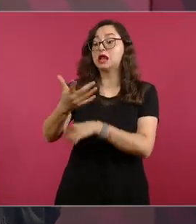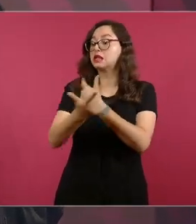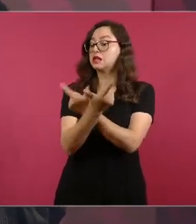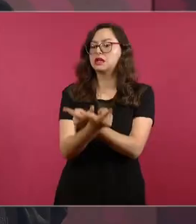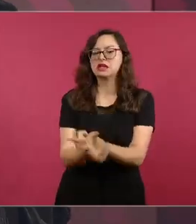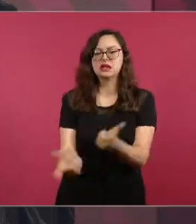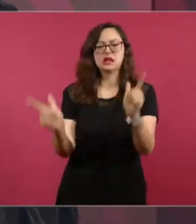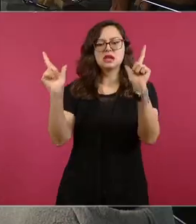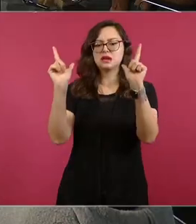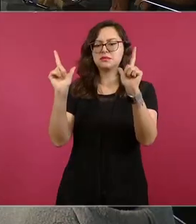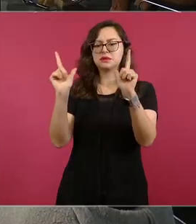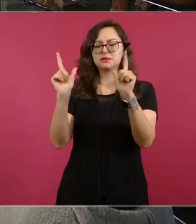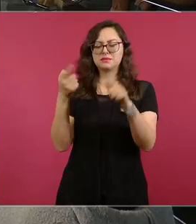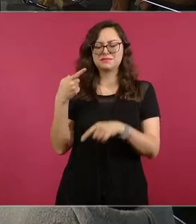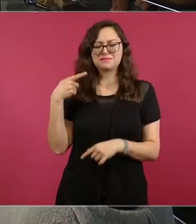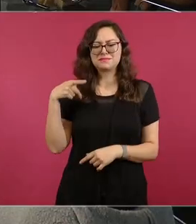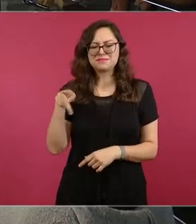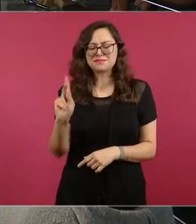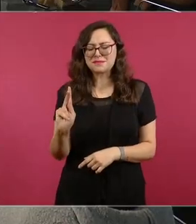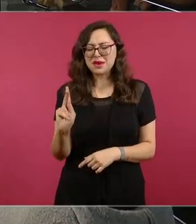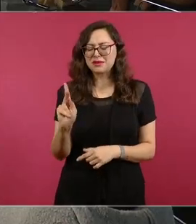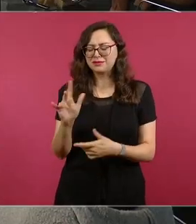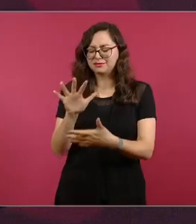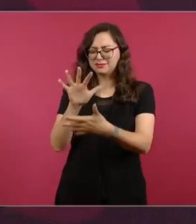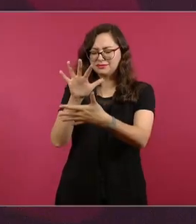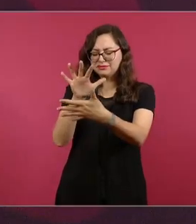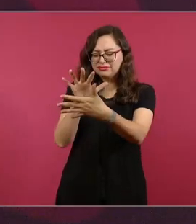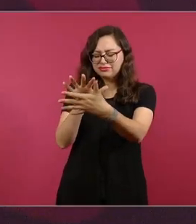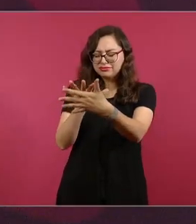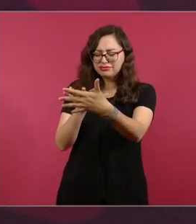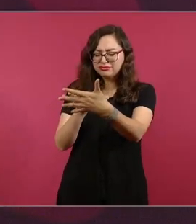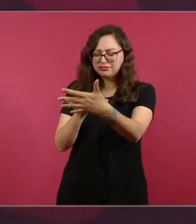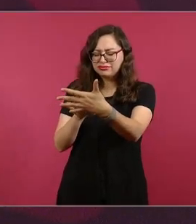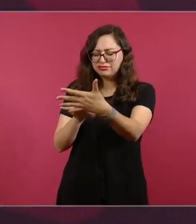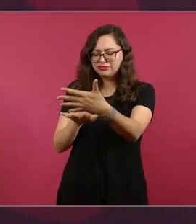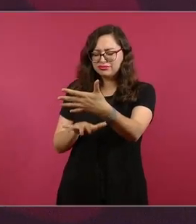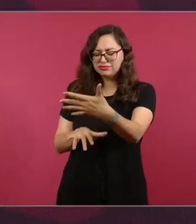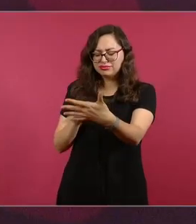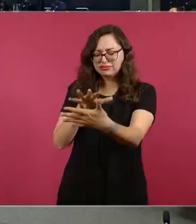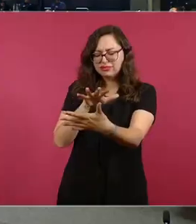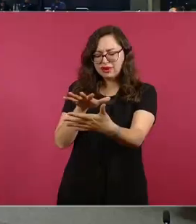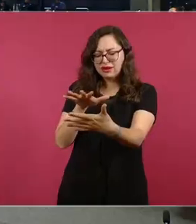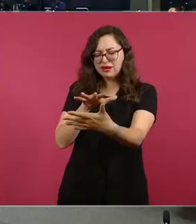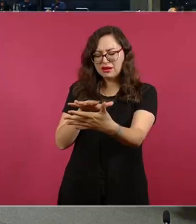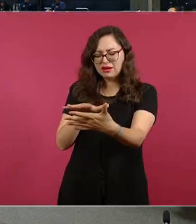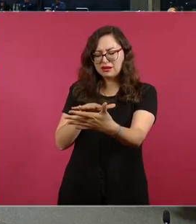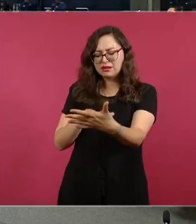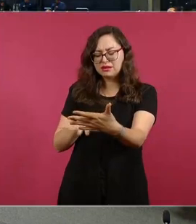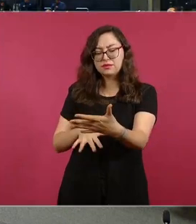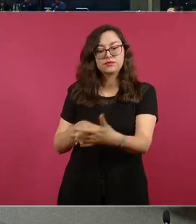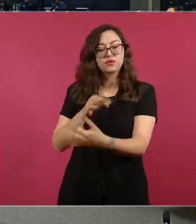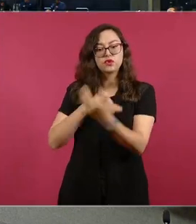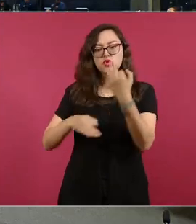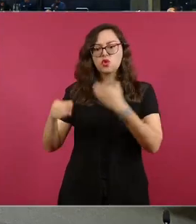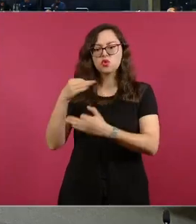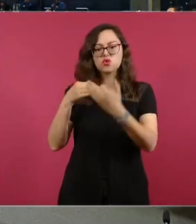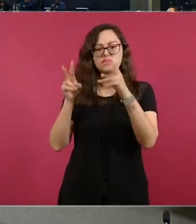con palabras, términos vinculados a derechos humanos.